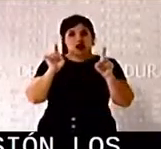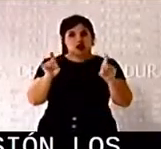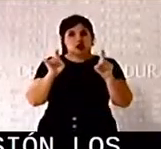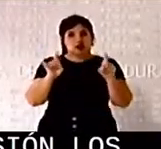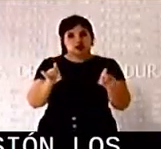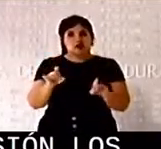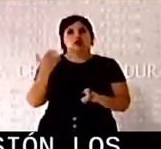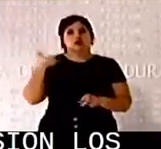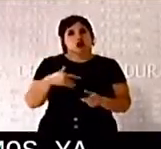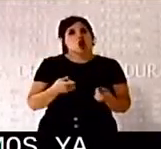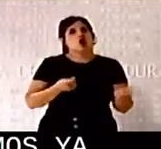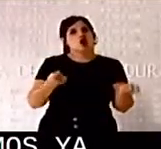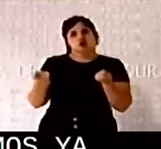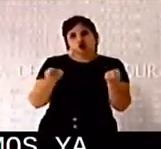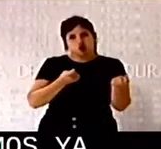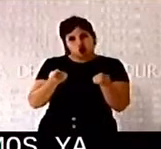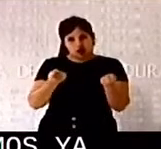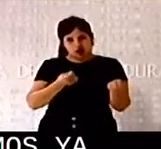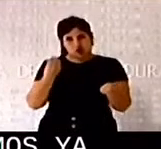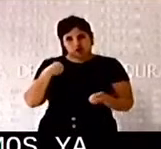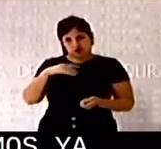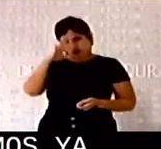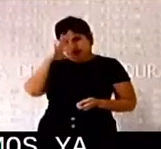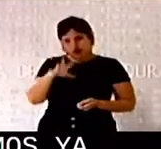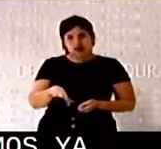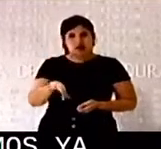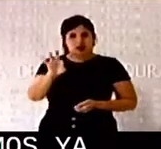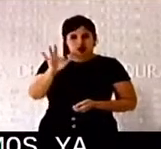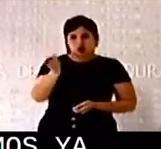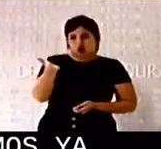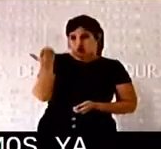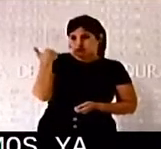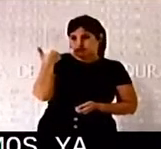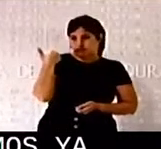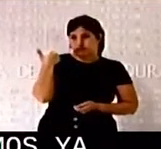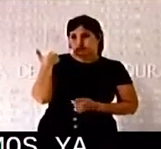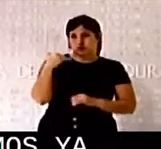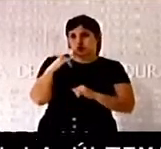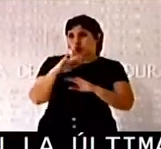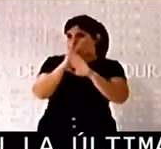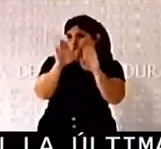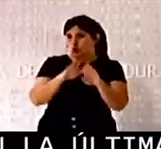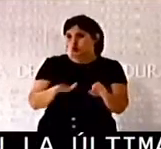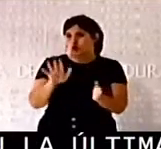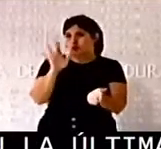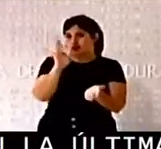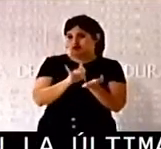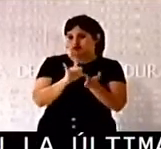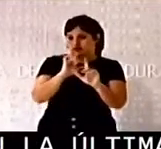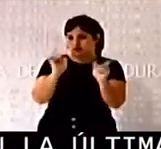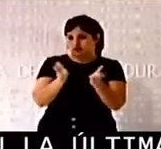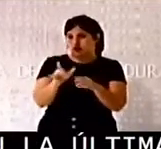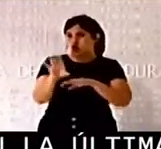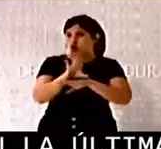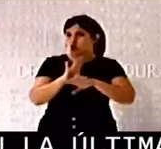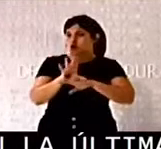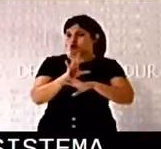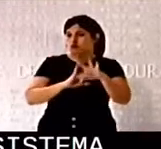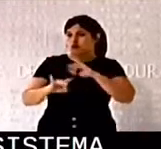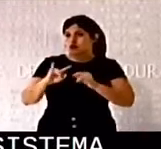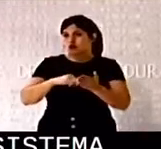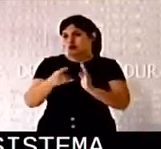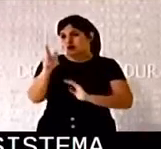ya controlados con la decisión que adoptó en la última sesión el Consejo Interterritorial del Sistema Nacional de